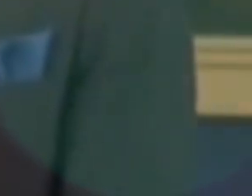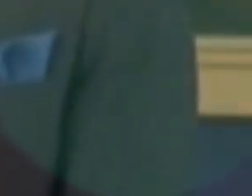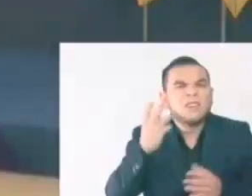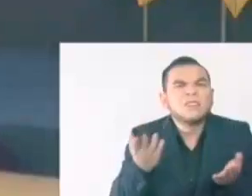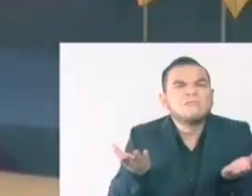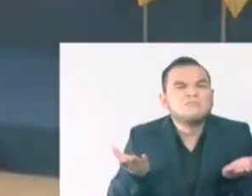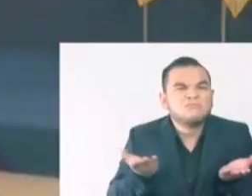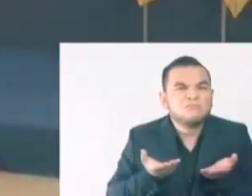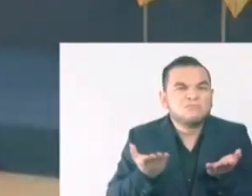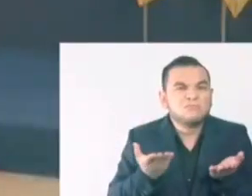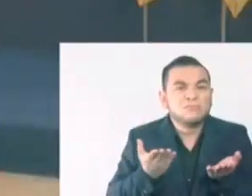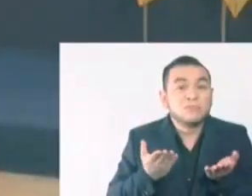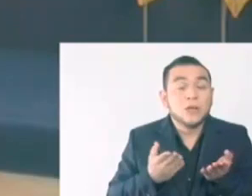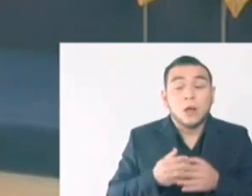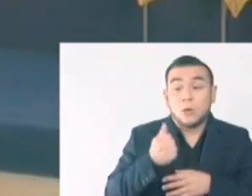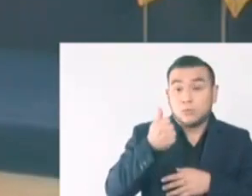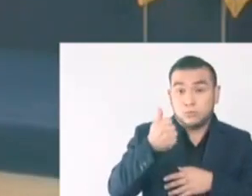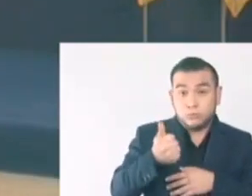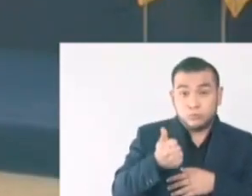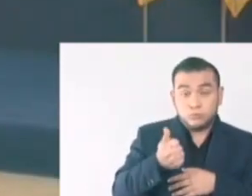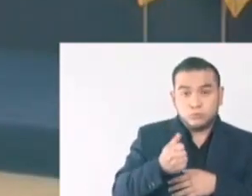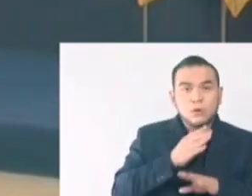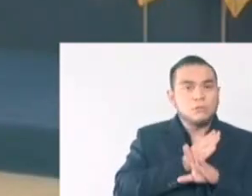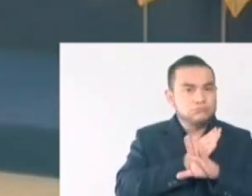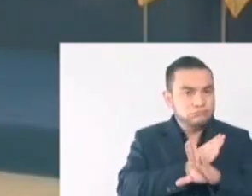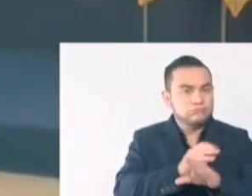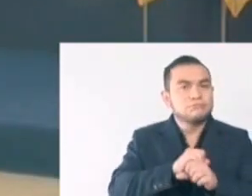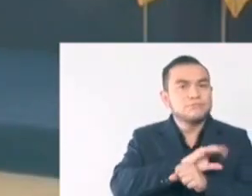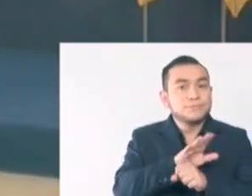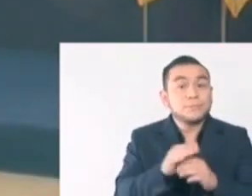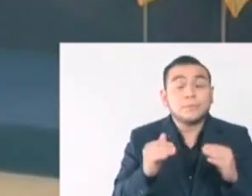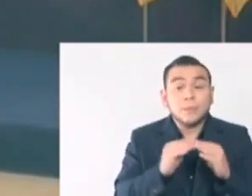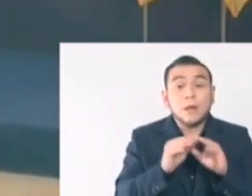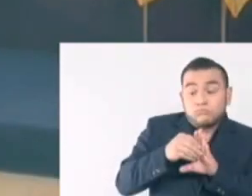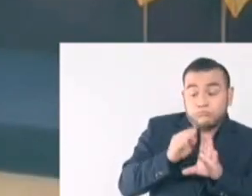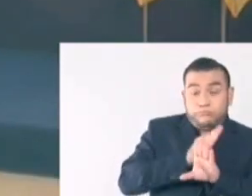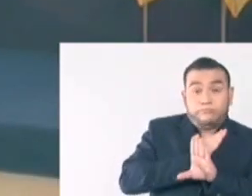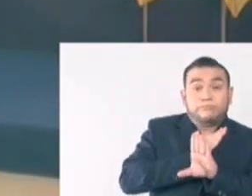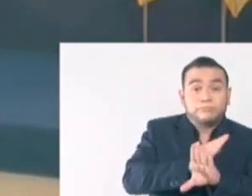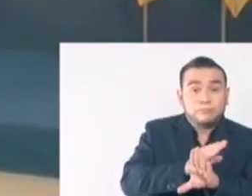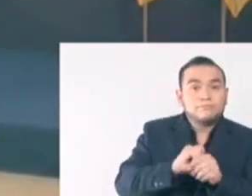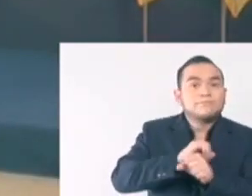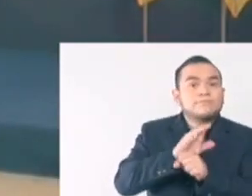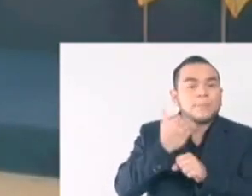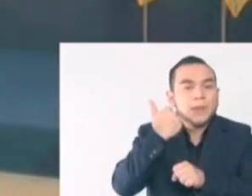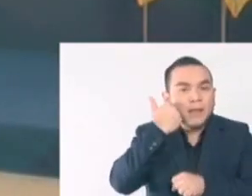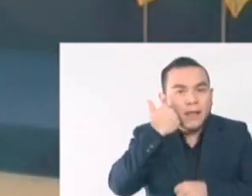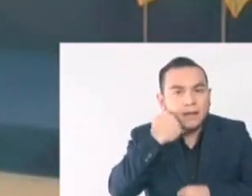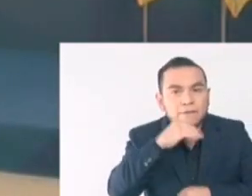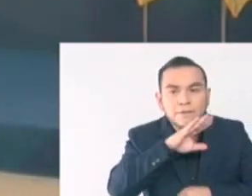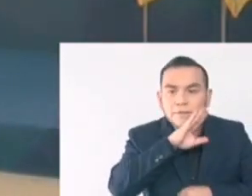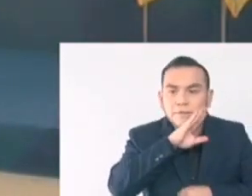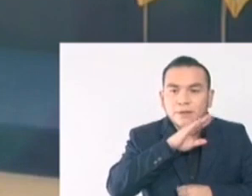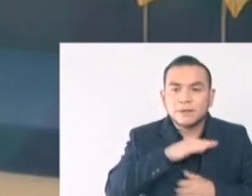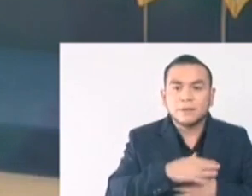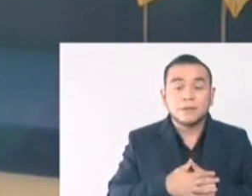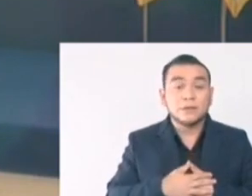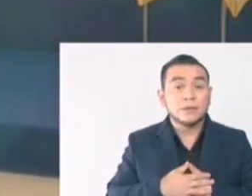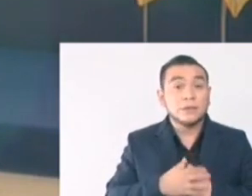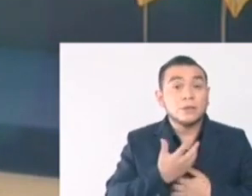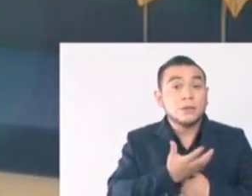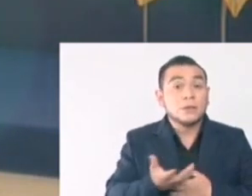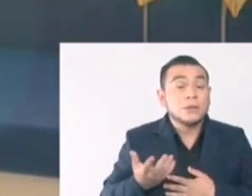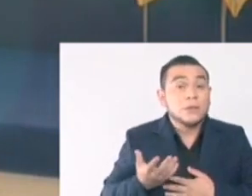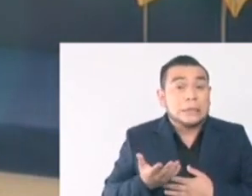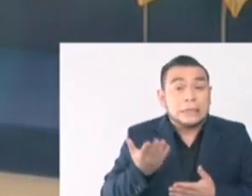y marzo. Es altamente efectiva, sino de que además reduce la posibilidad de transmitir el virus